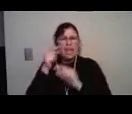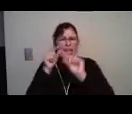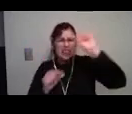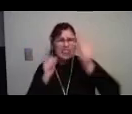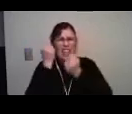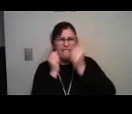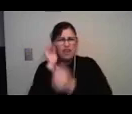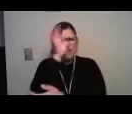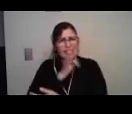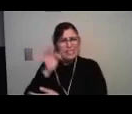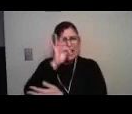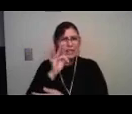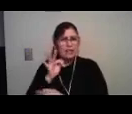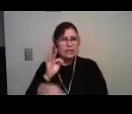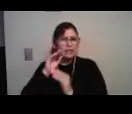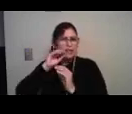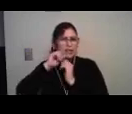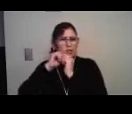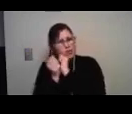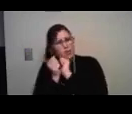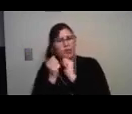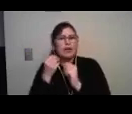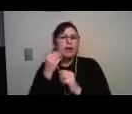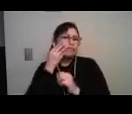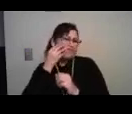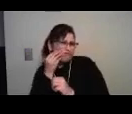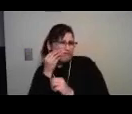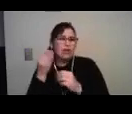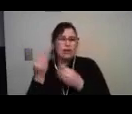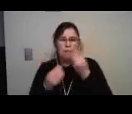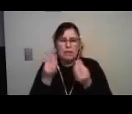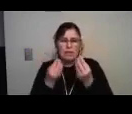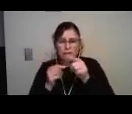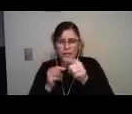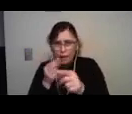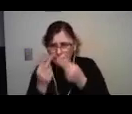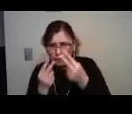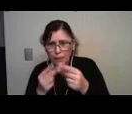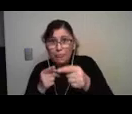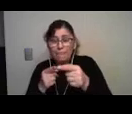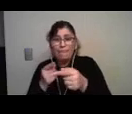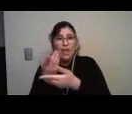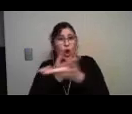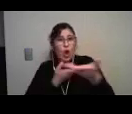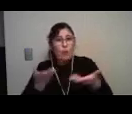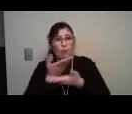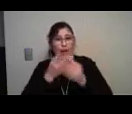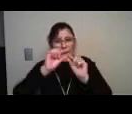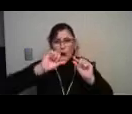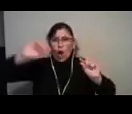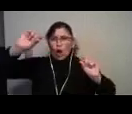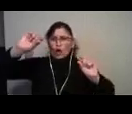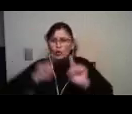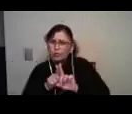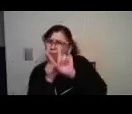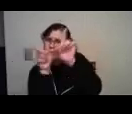la parálisis del nervio facial, que, como muestra la imagen, comparte o el conducto, o sea, una parte del conducto